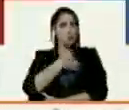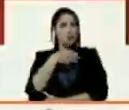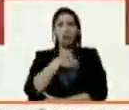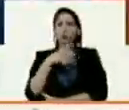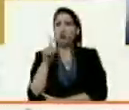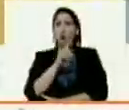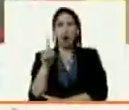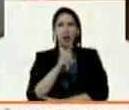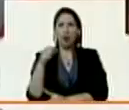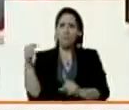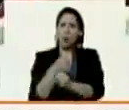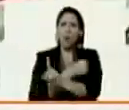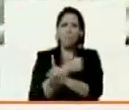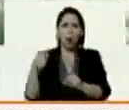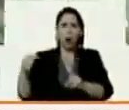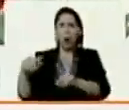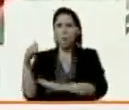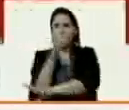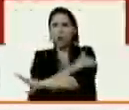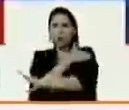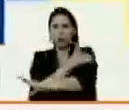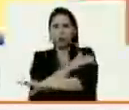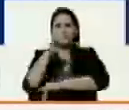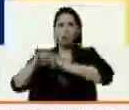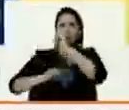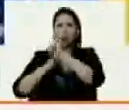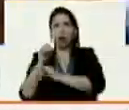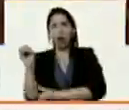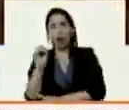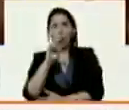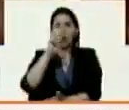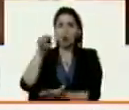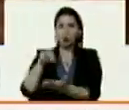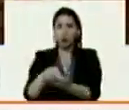por la derecha internacional o nacional.